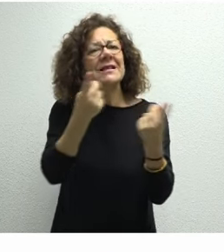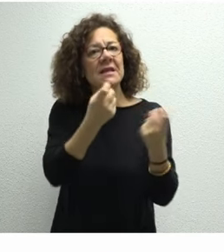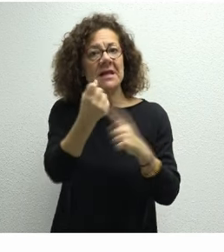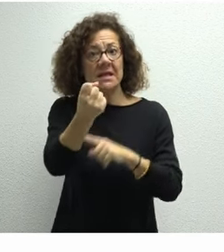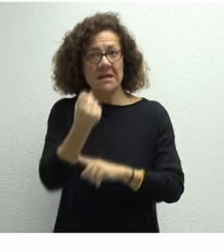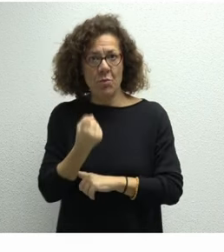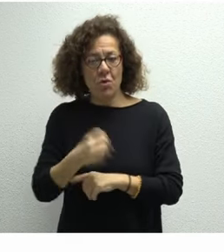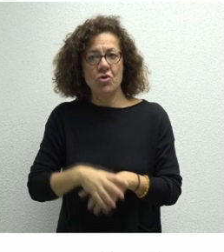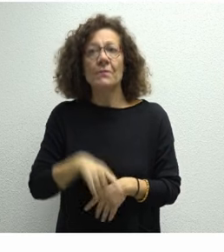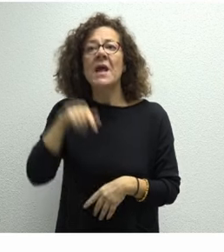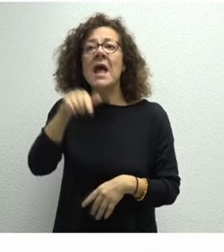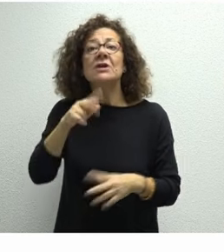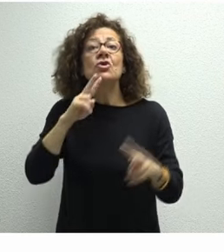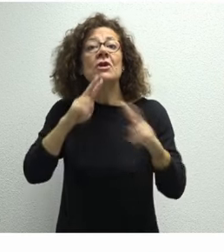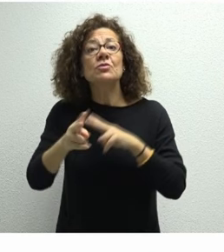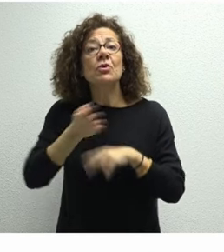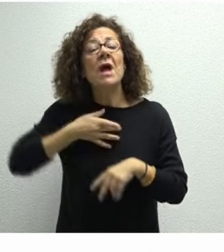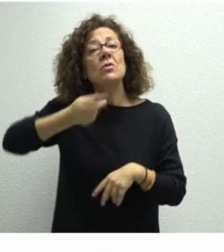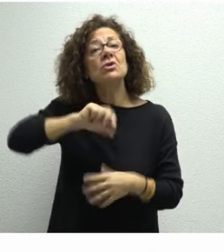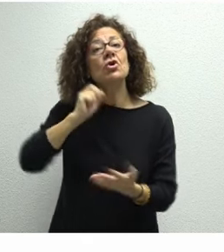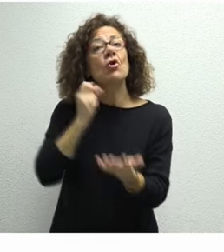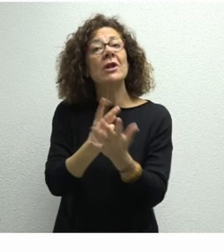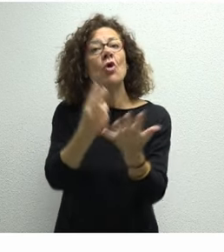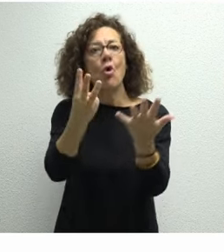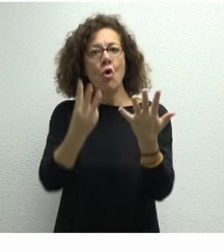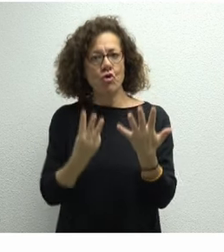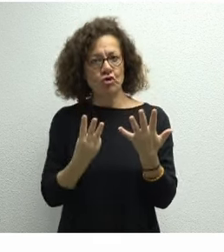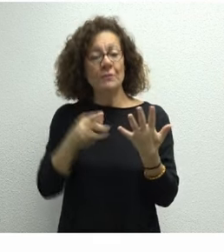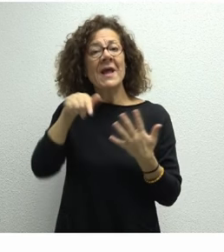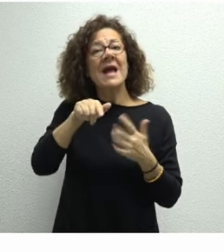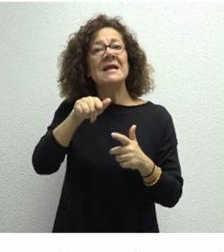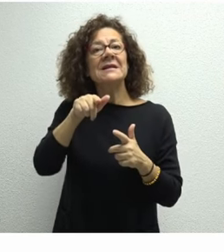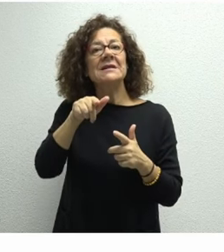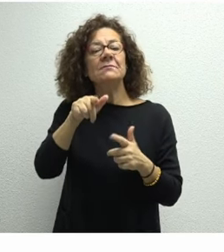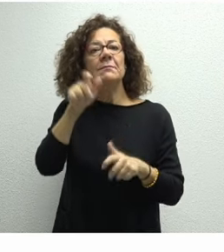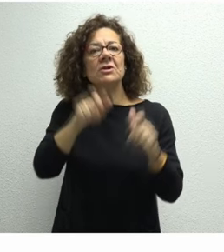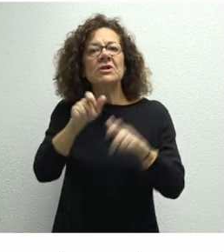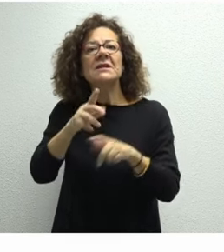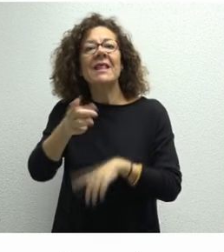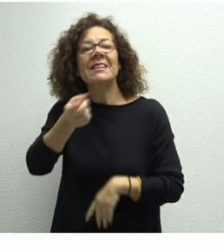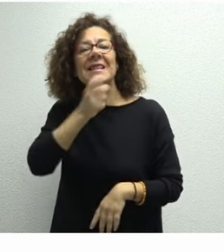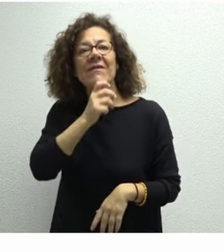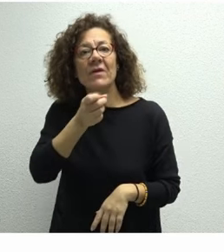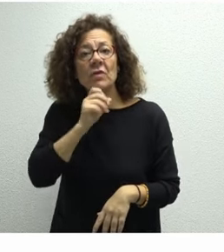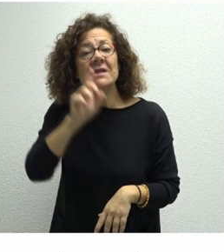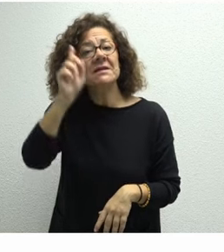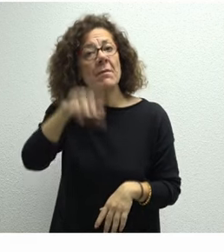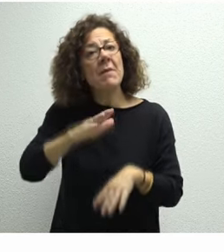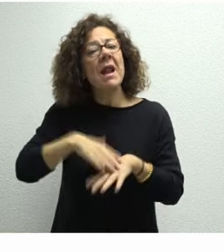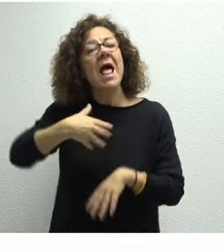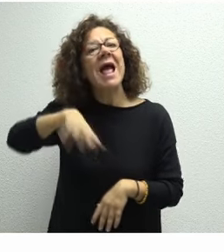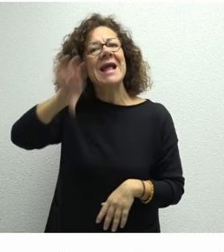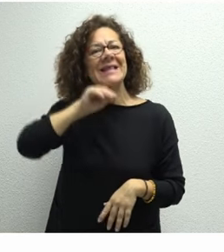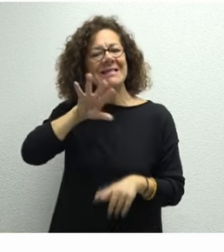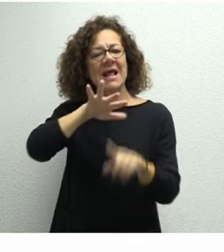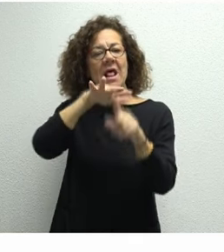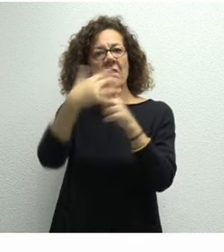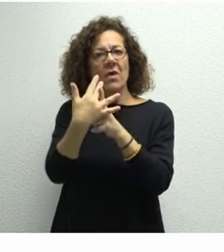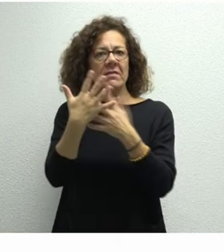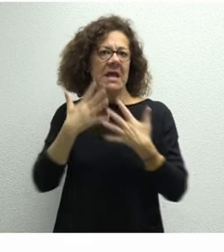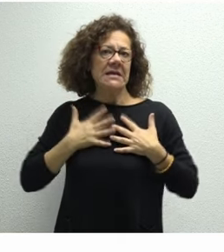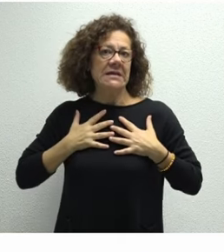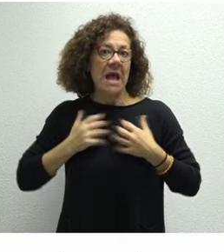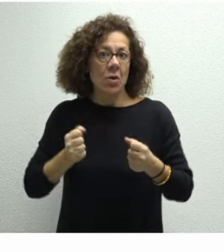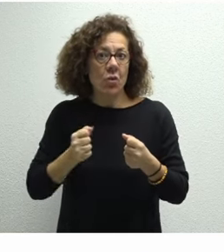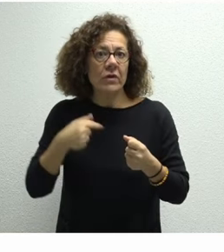apoyo esto responde a nuestro reto número ocho aquellas que tienen dificultades incluso para comprender el estado de salud